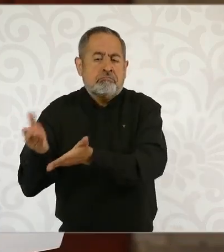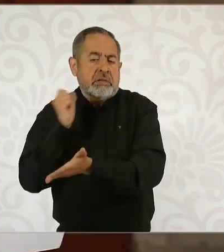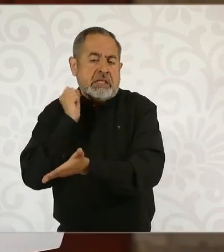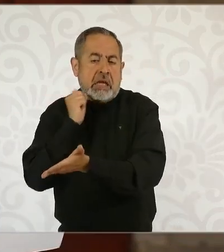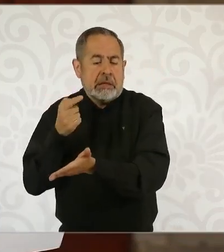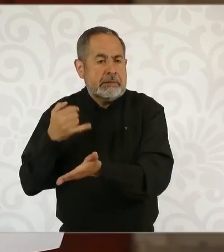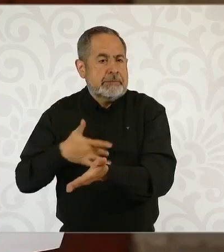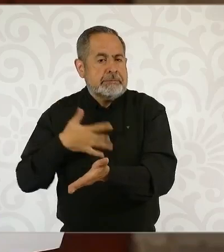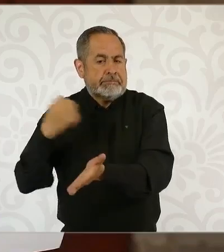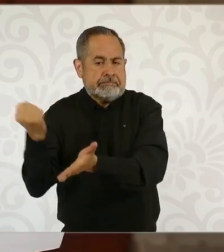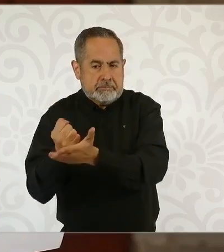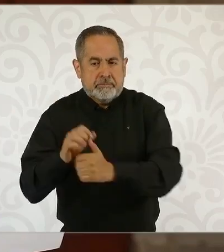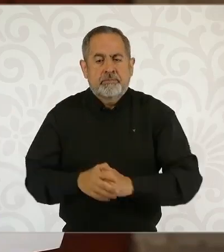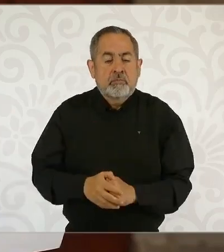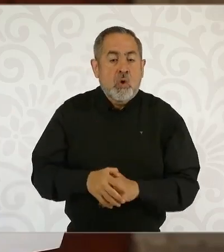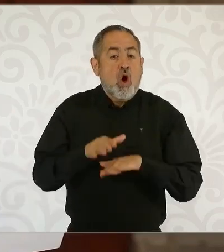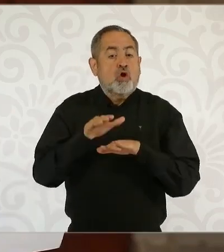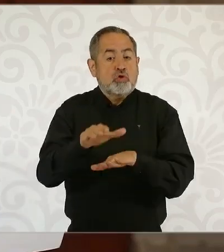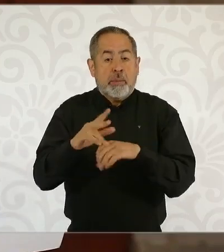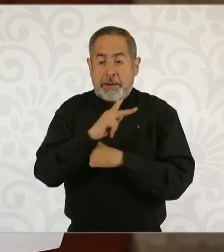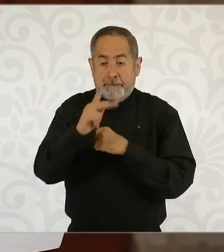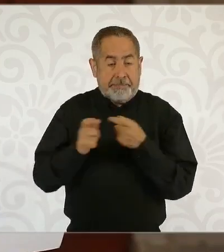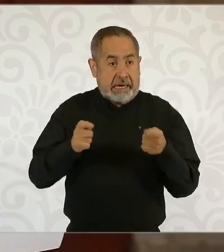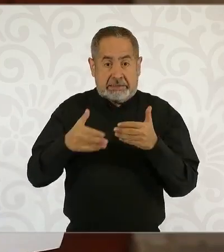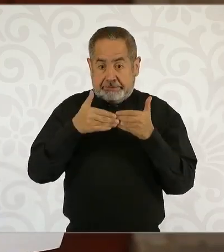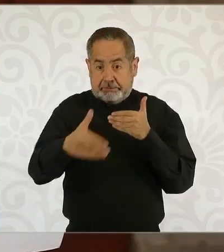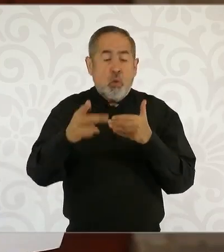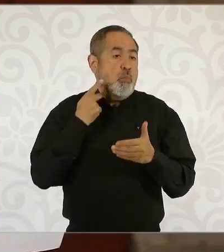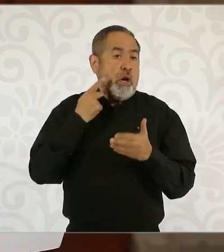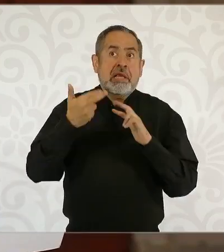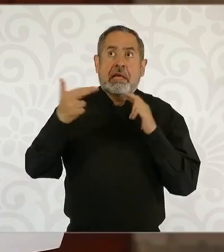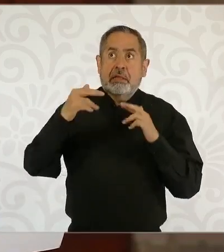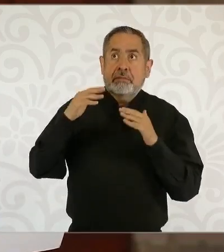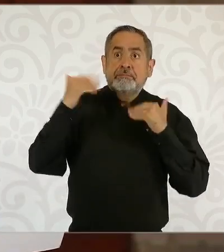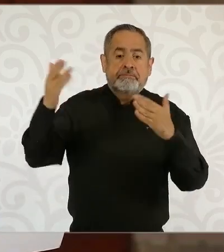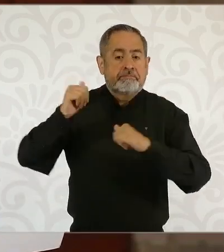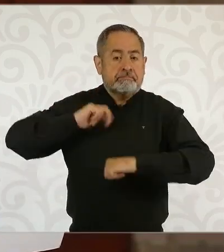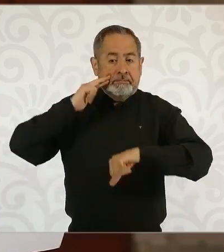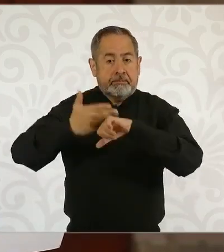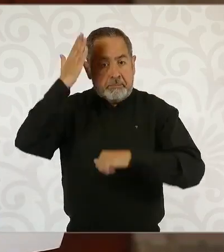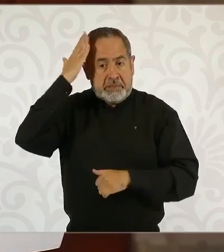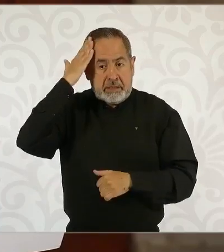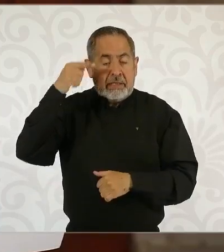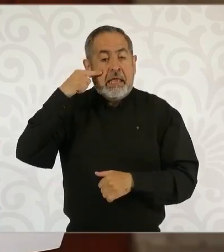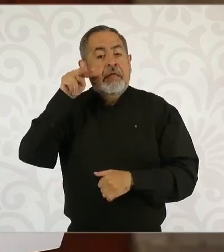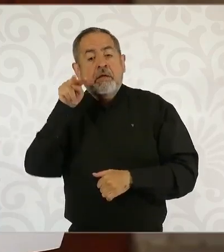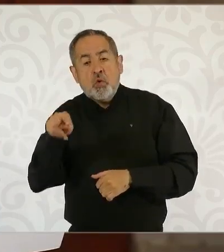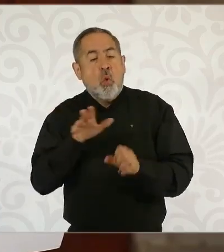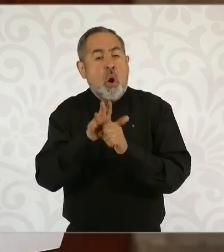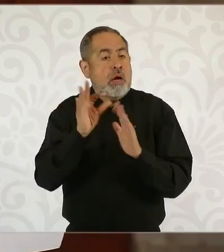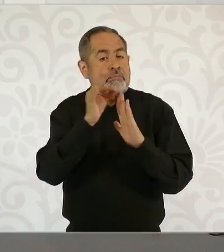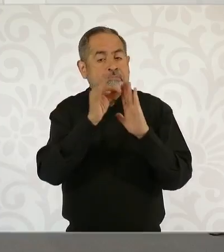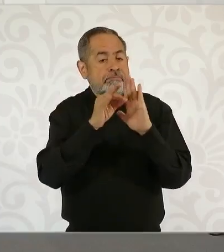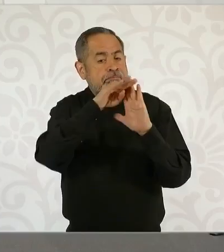Senado. En la conducción de tal política, el titular del Ejecutivo observará los siguientes